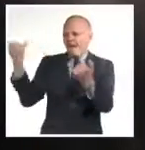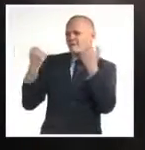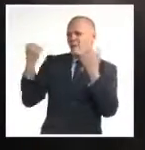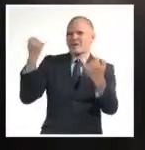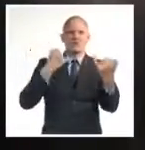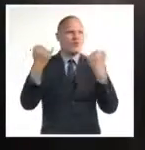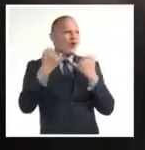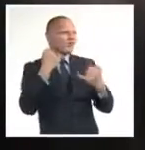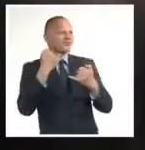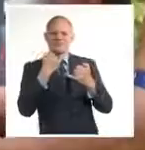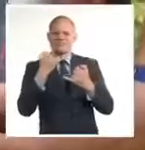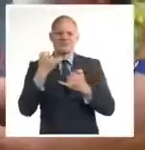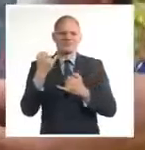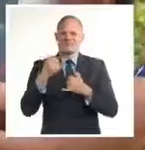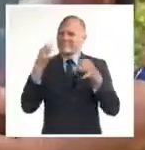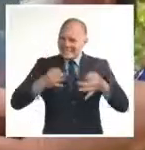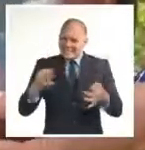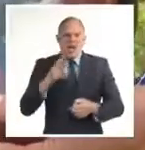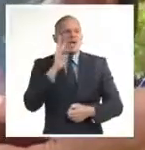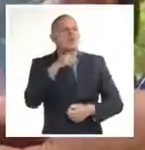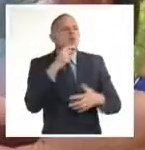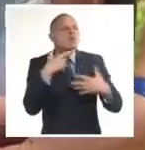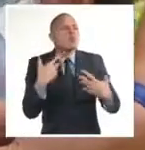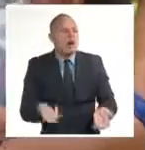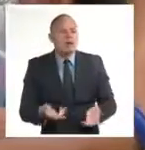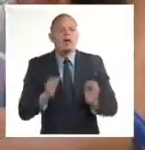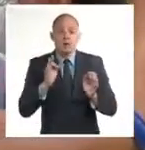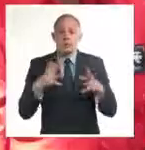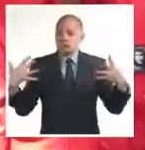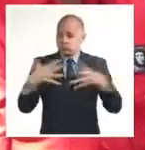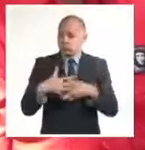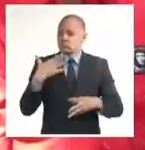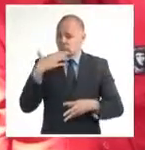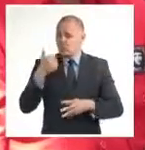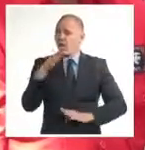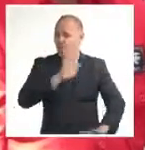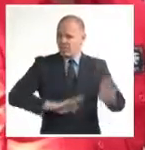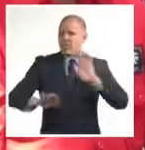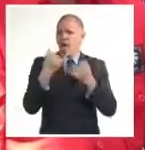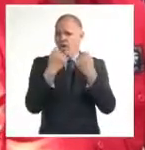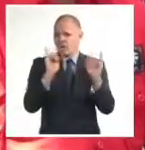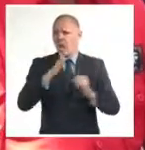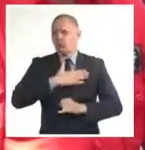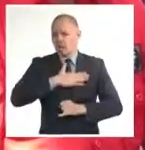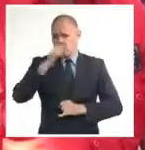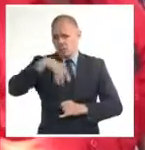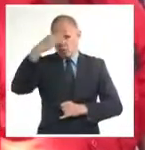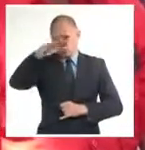de hermandad y solidaridad que unen a nuestros pueblos en la lucha por la soberanía, independencia y